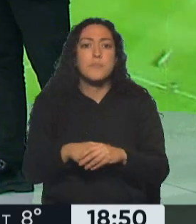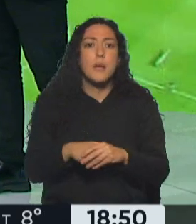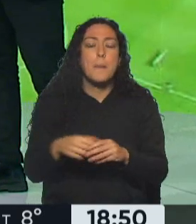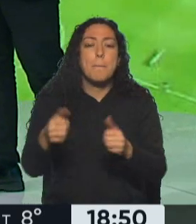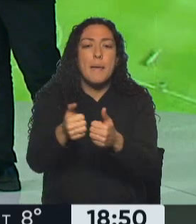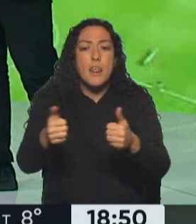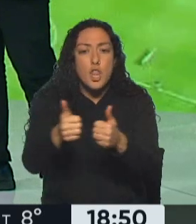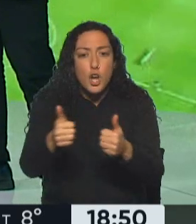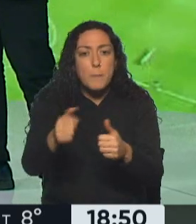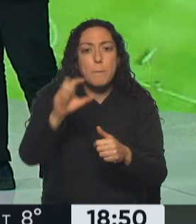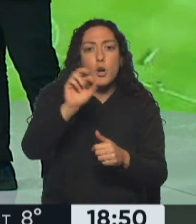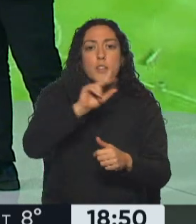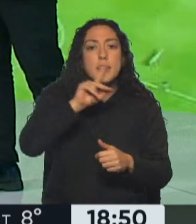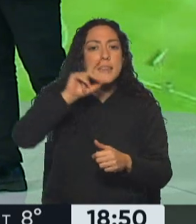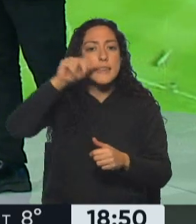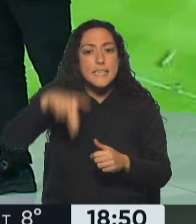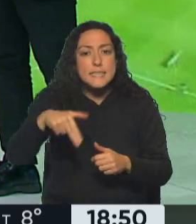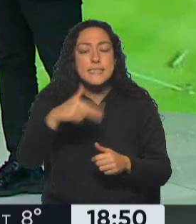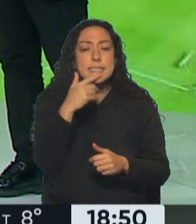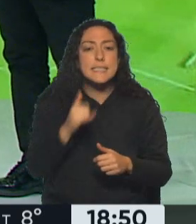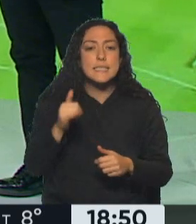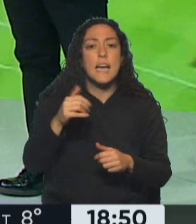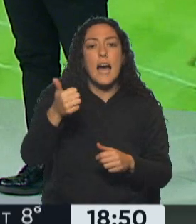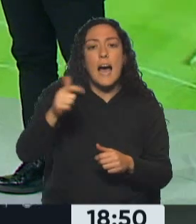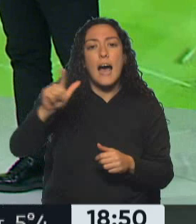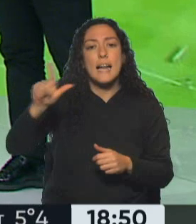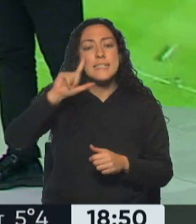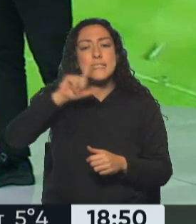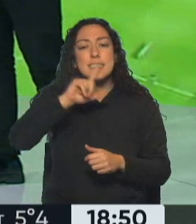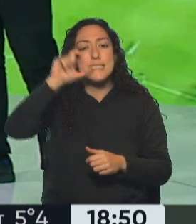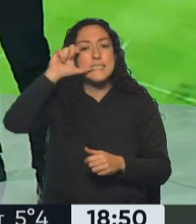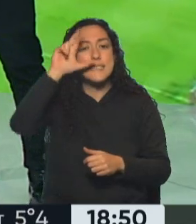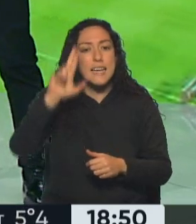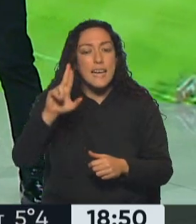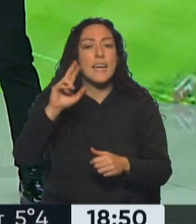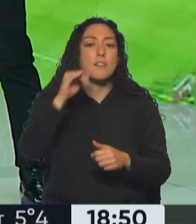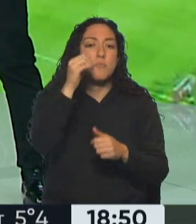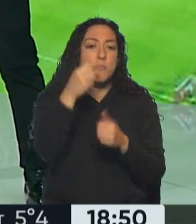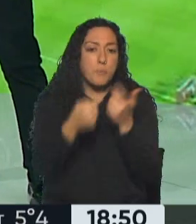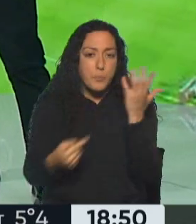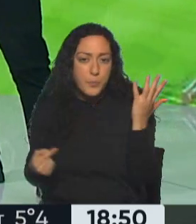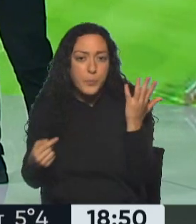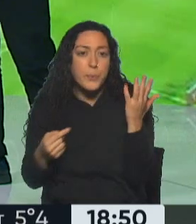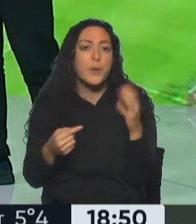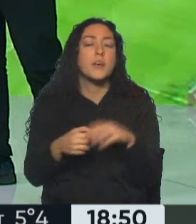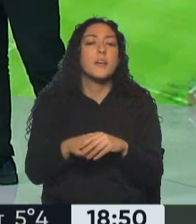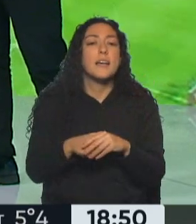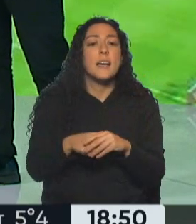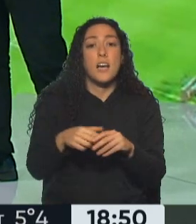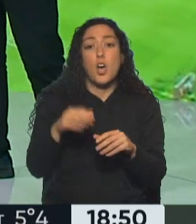el central, el 5. Qué apellido, ¿eh? Facundo Buonanotte, este juvenil que juega bárbaro y que tiene solo 17